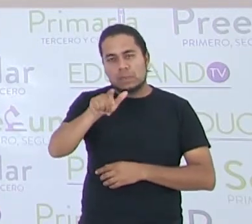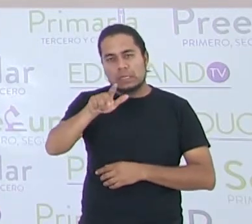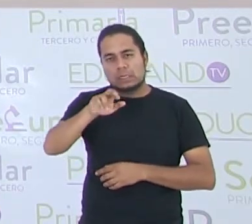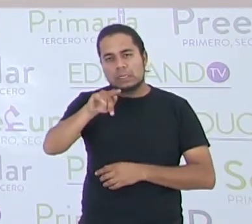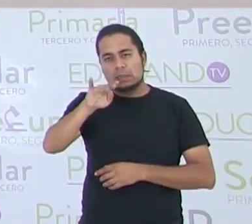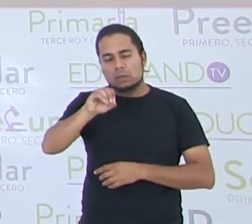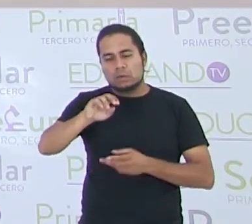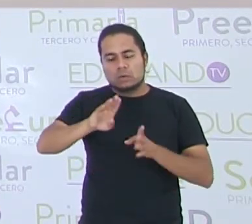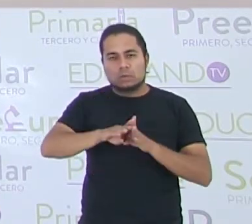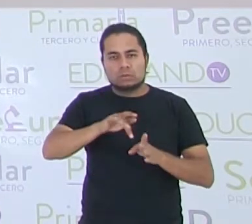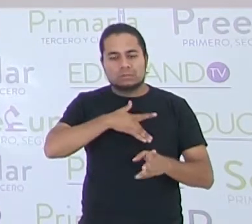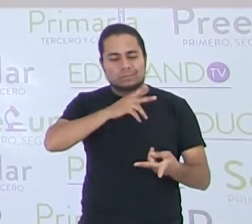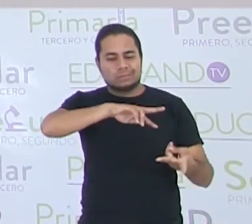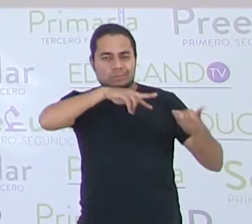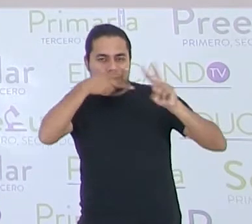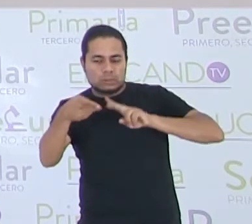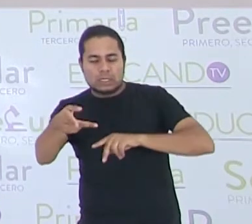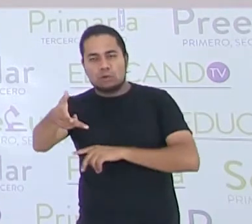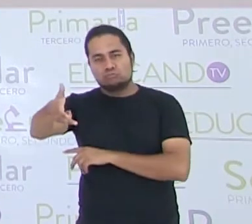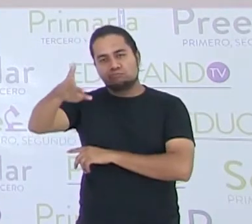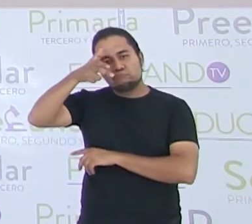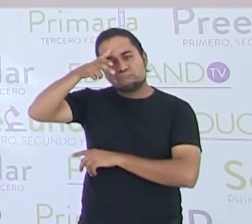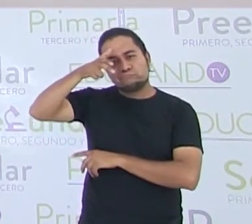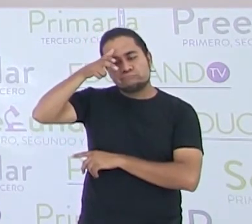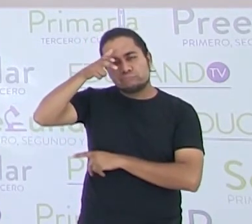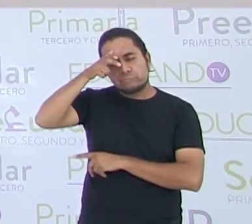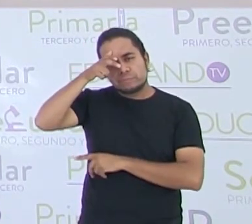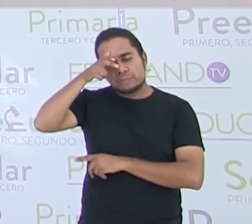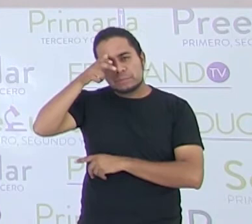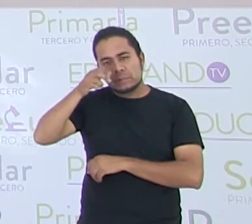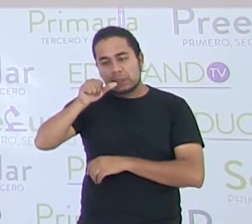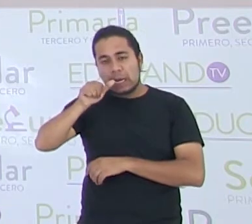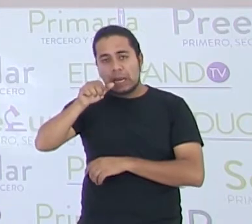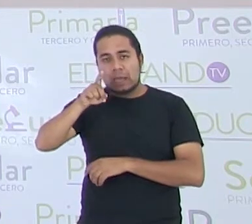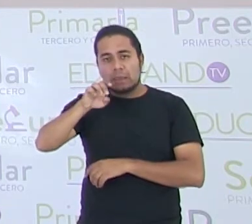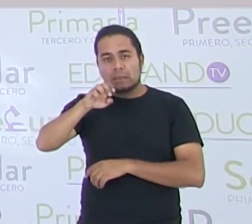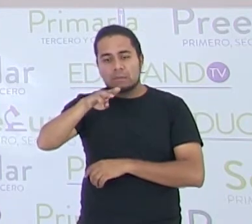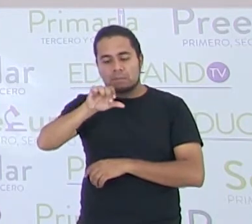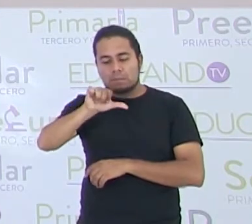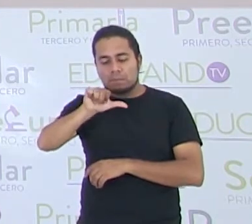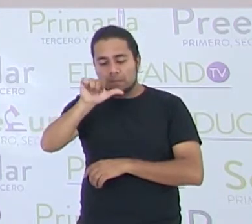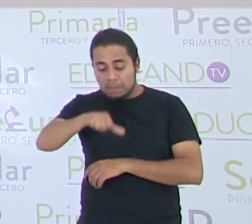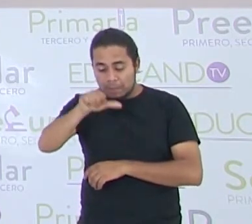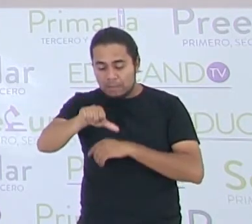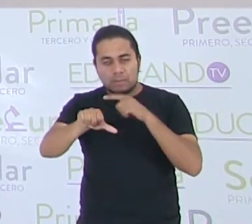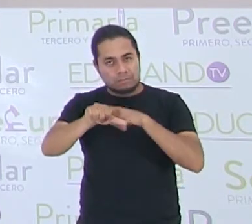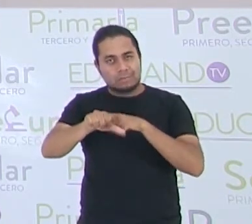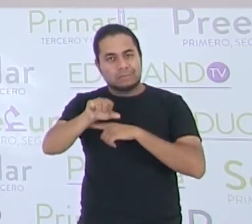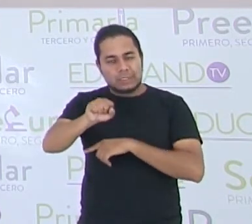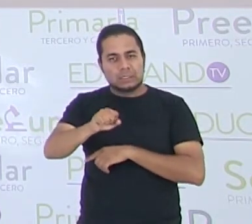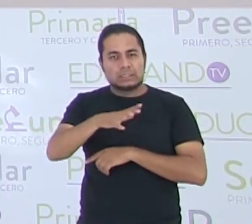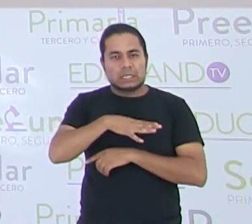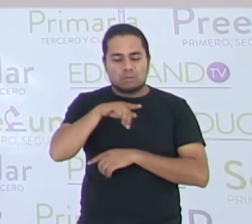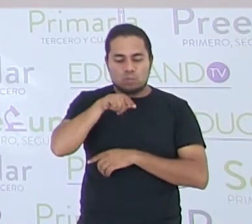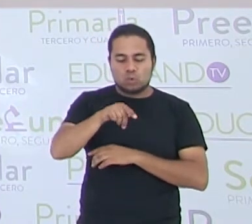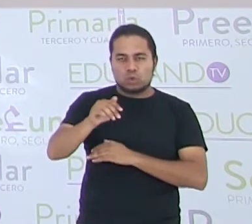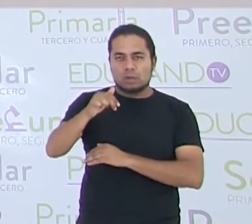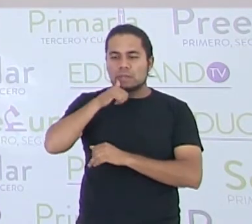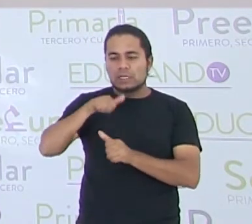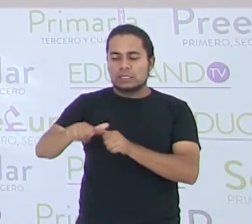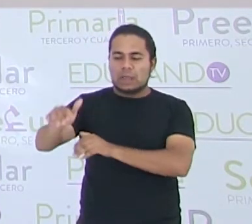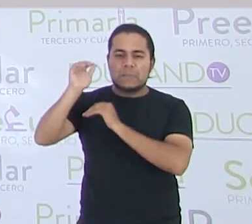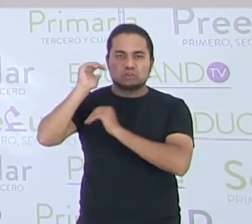contrario, además de inteligente. Además le puse acento, eso es correcto. Y hay un punto y mayúscula, es